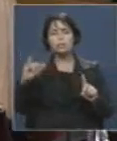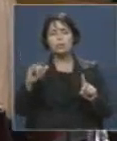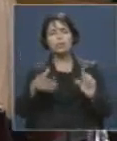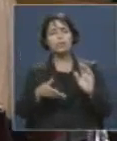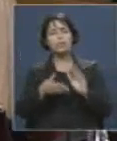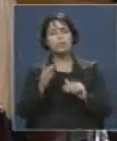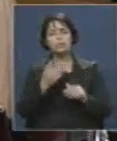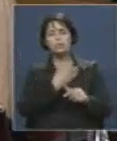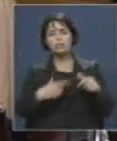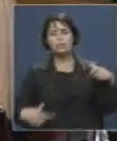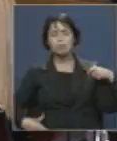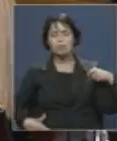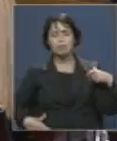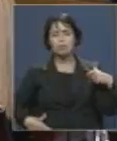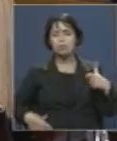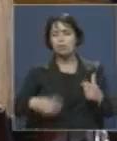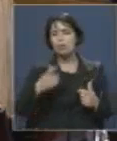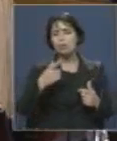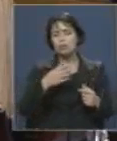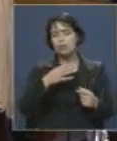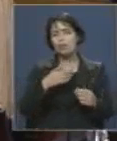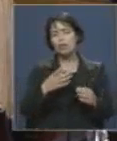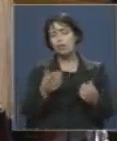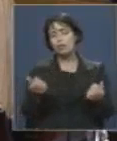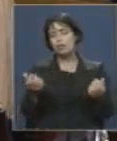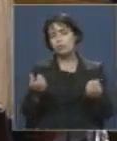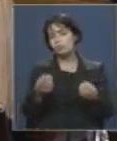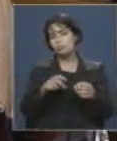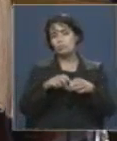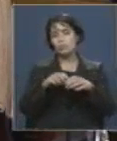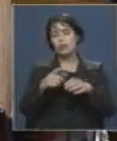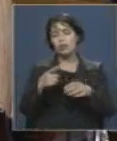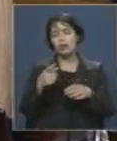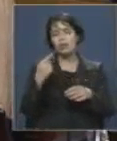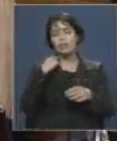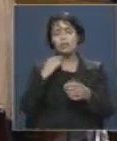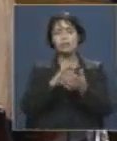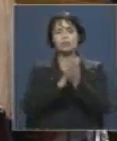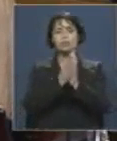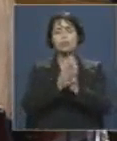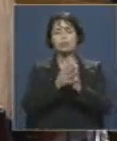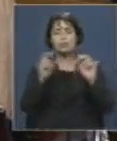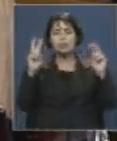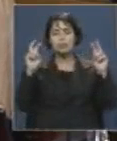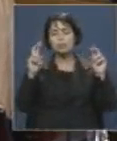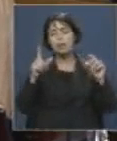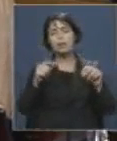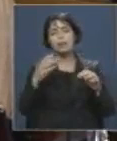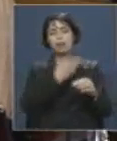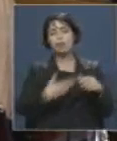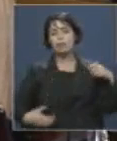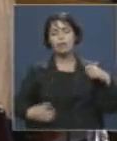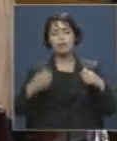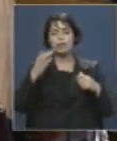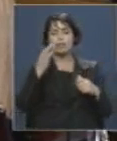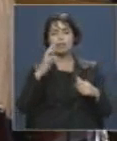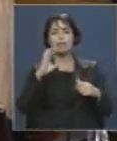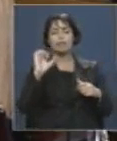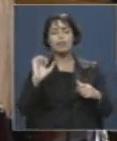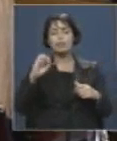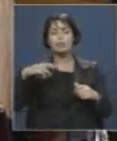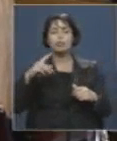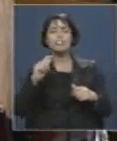ese gobierno, echando por tierra todos los avances que se habían dado en esta materia en el gobierno de Eduardo Frei Montalva, en donde se aprobó un nuevo